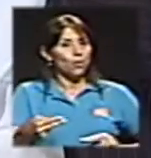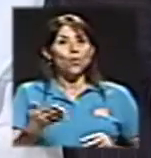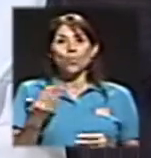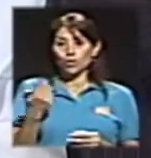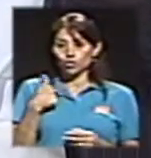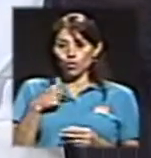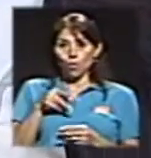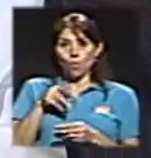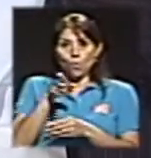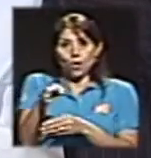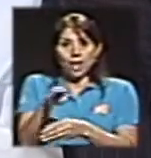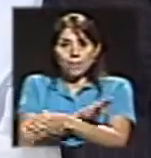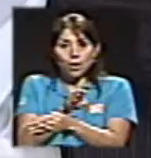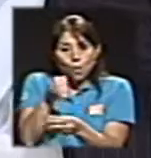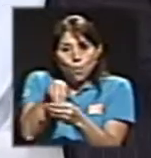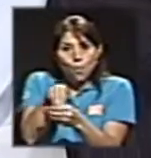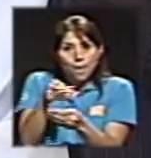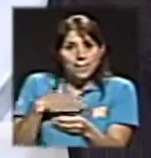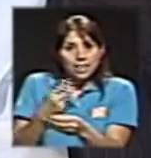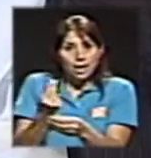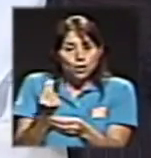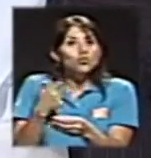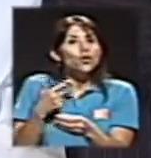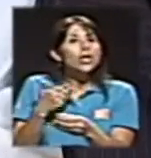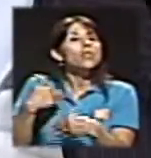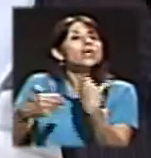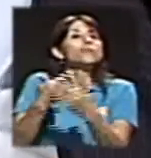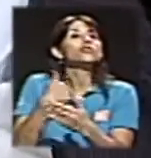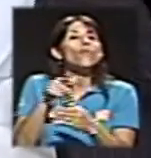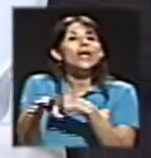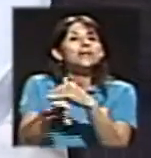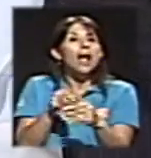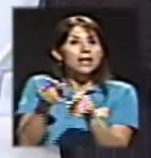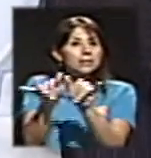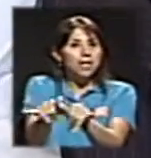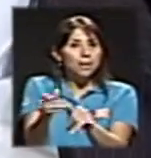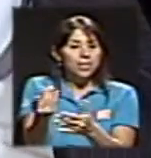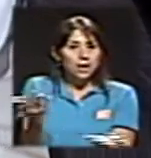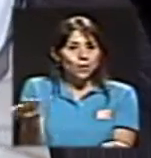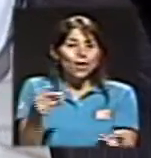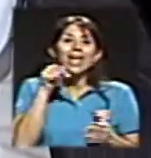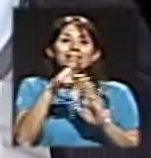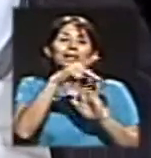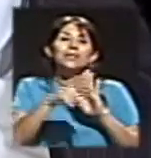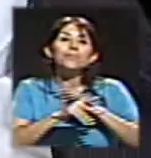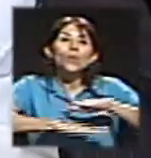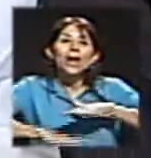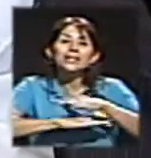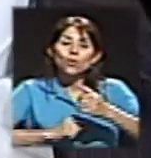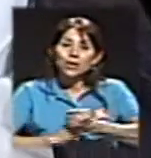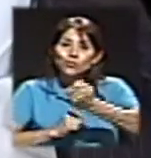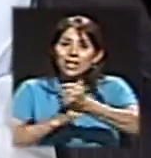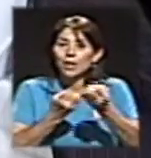que ahí esté y que genere rendimientos. Esa es precisamente el principio básico del que sustenta tal vez un montón de fórmulas y un montón de normas